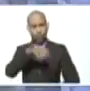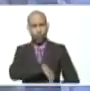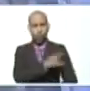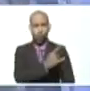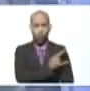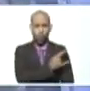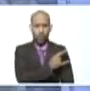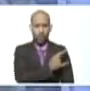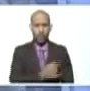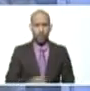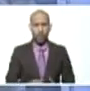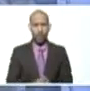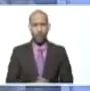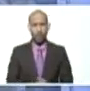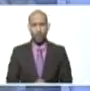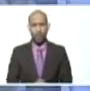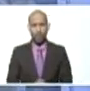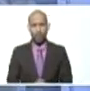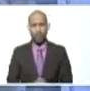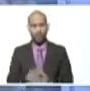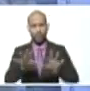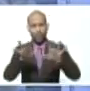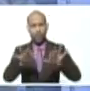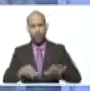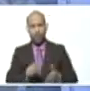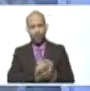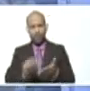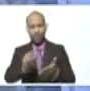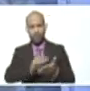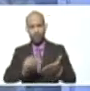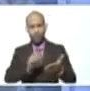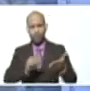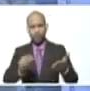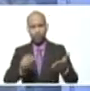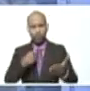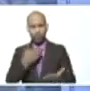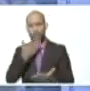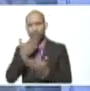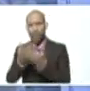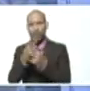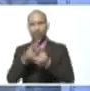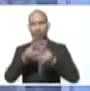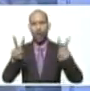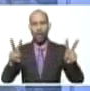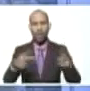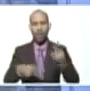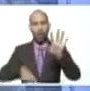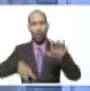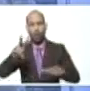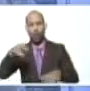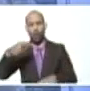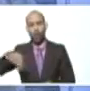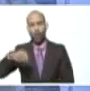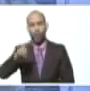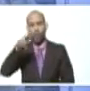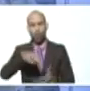Universidad Lateranense con la carta El Deseo de Paz del 12 de noviembre de